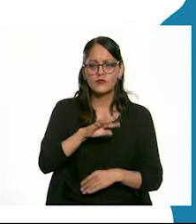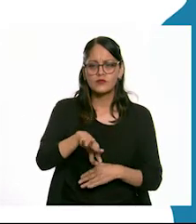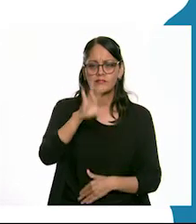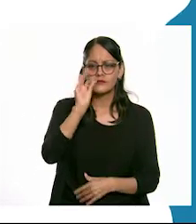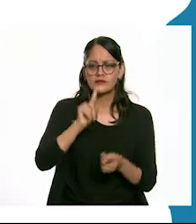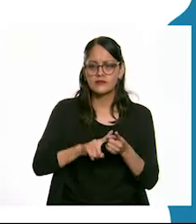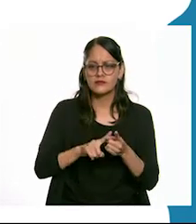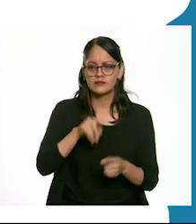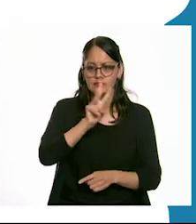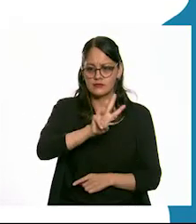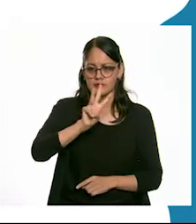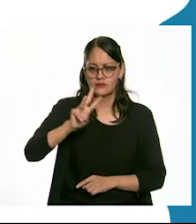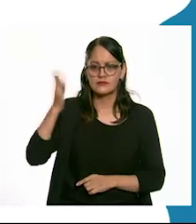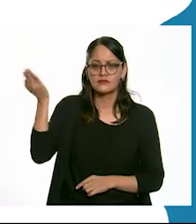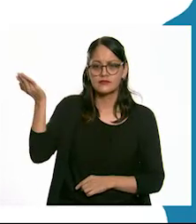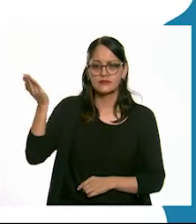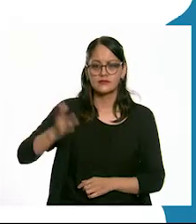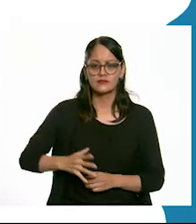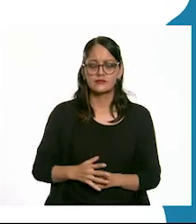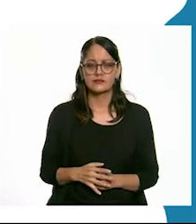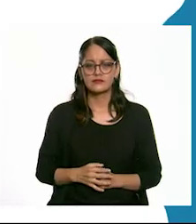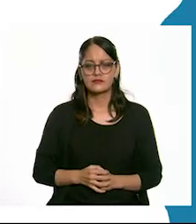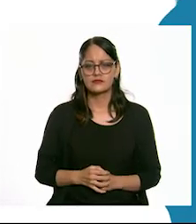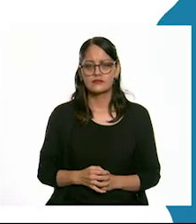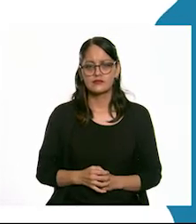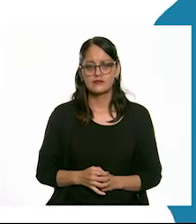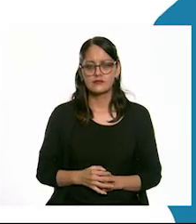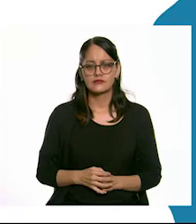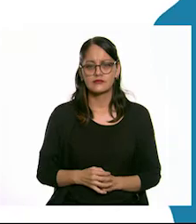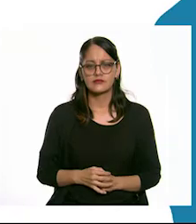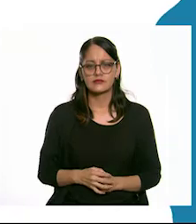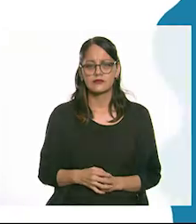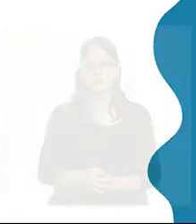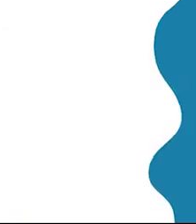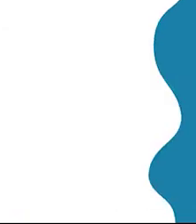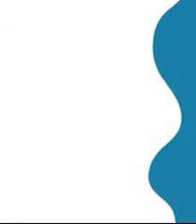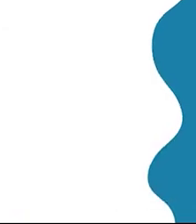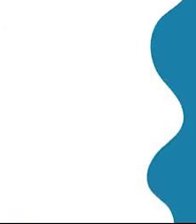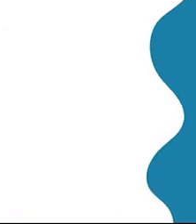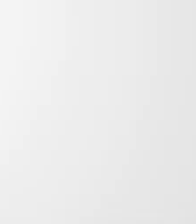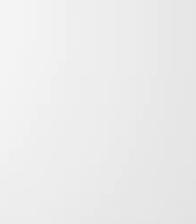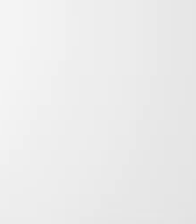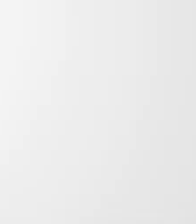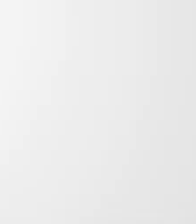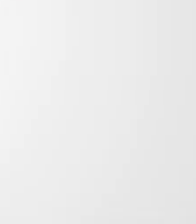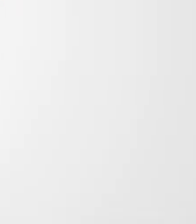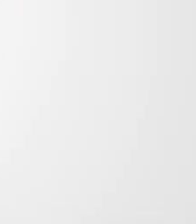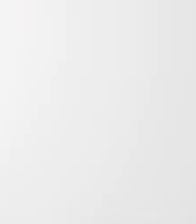la siguiente liga: aprendeencasa.sep.gov.mx.